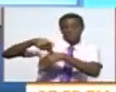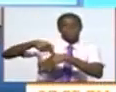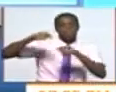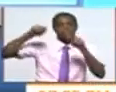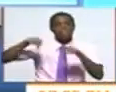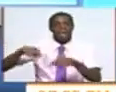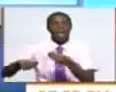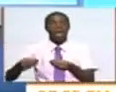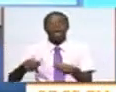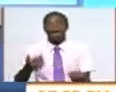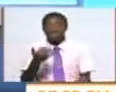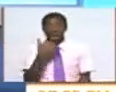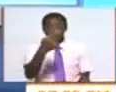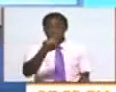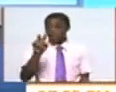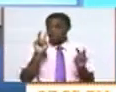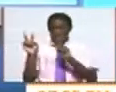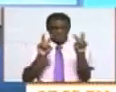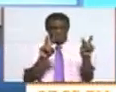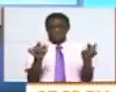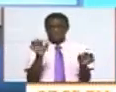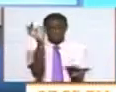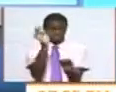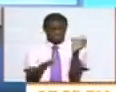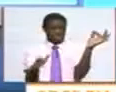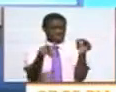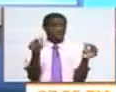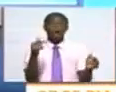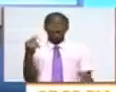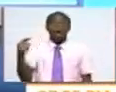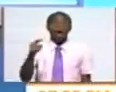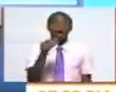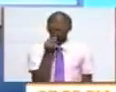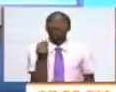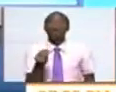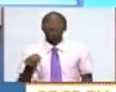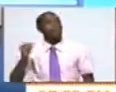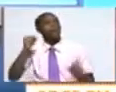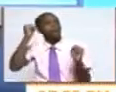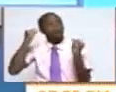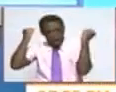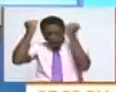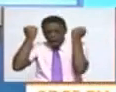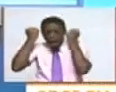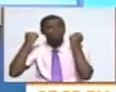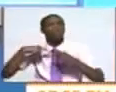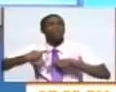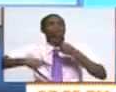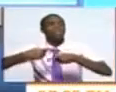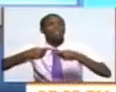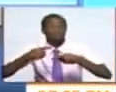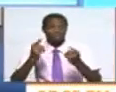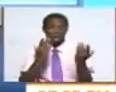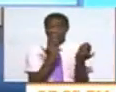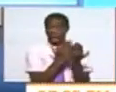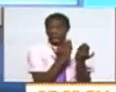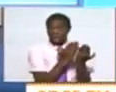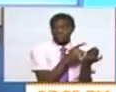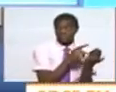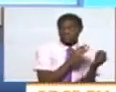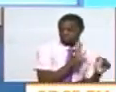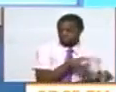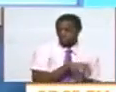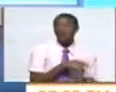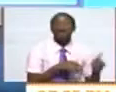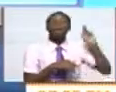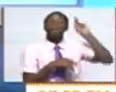sucediendo es única y exclusivamente unos jóvenes heroicos que salen todos los días perdiendo clases. No pierden clase, sus